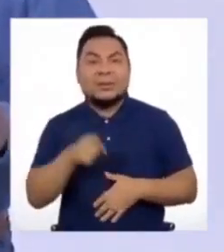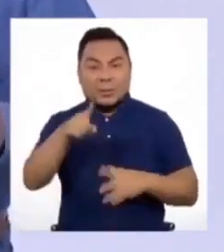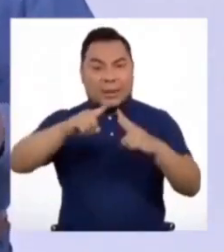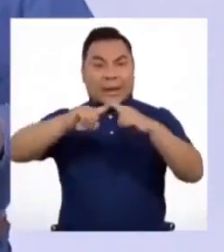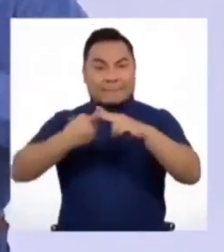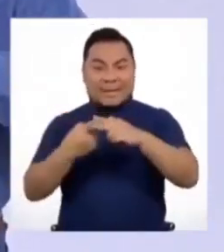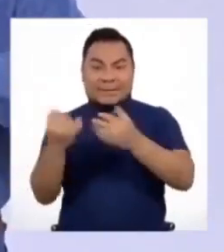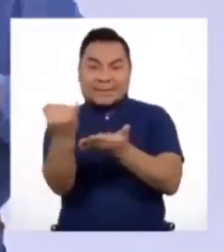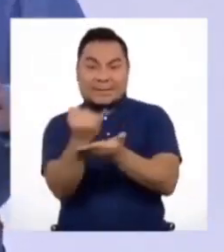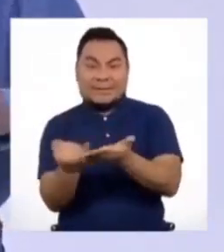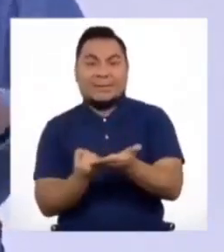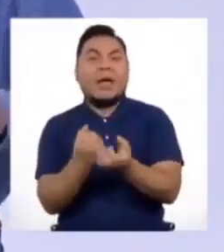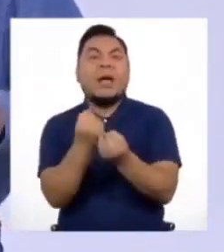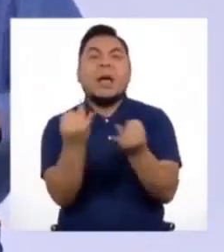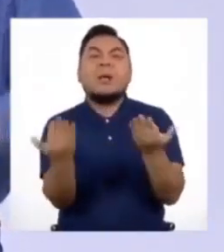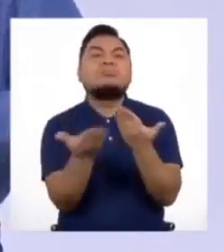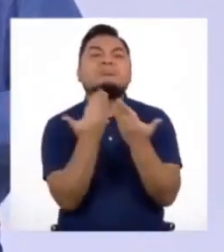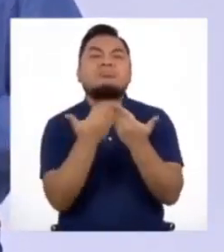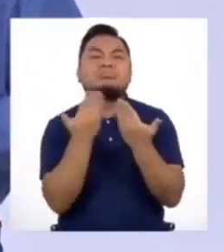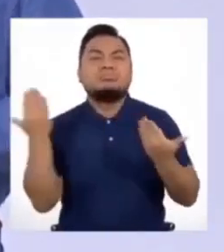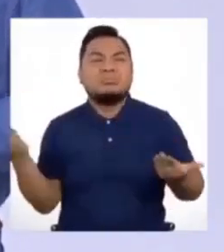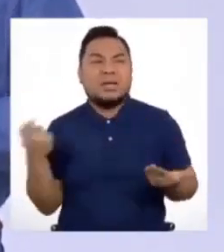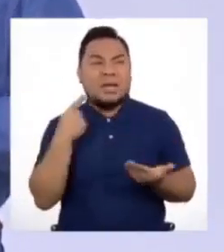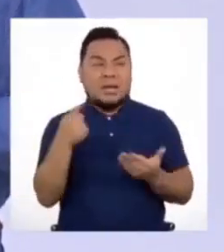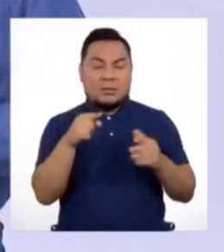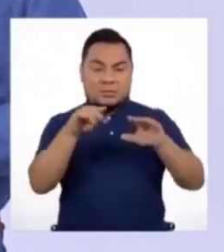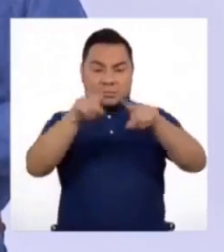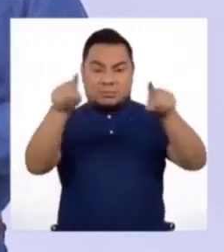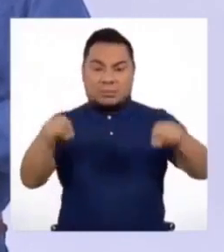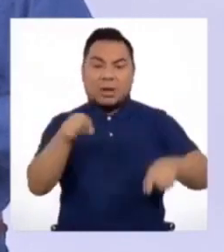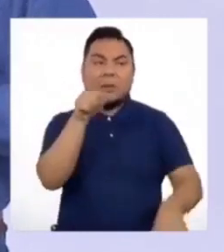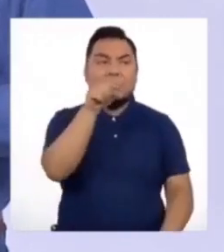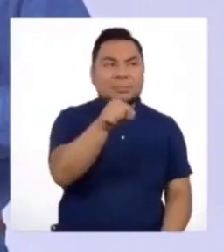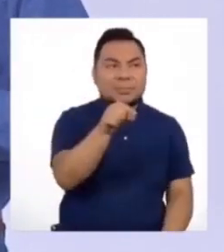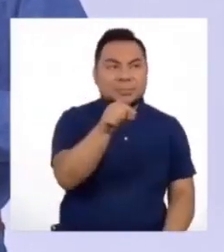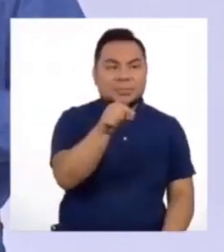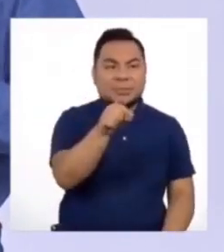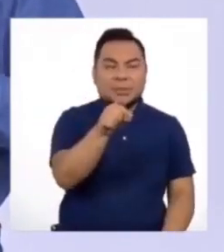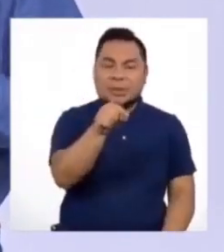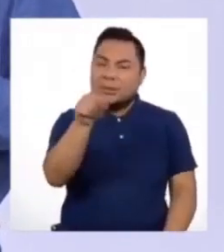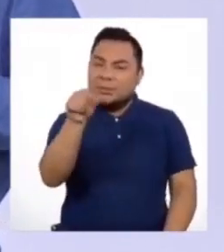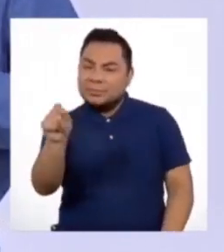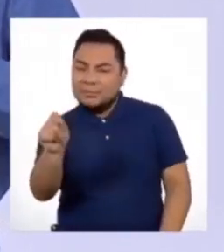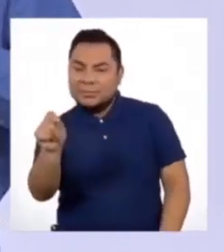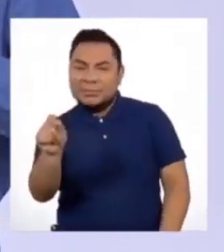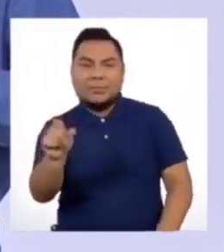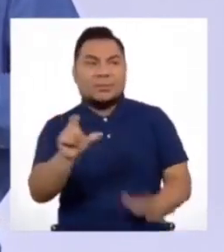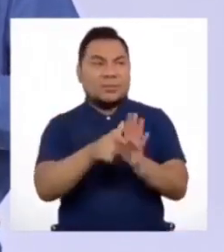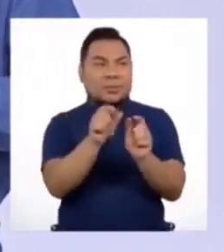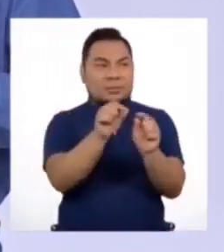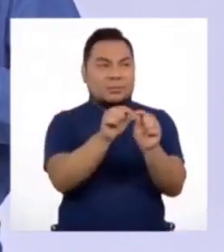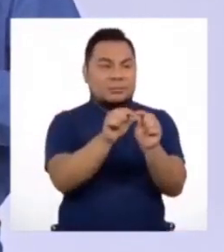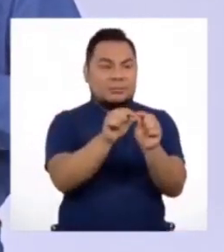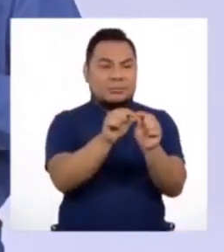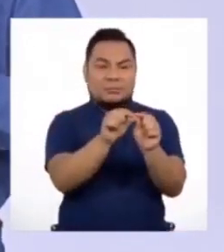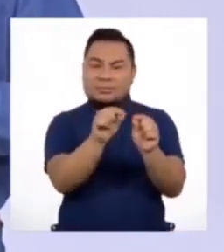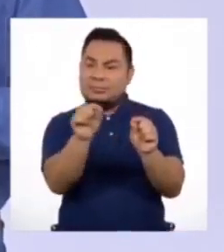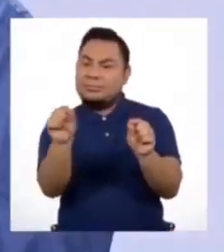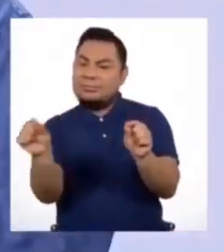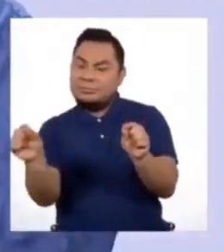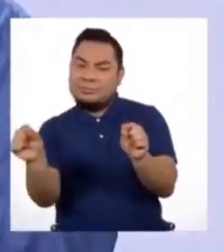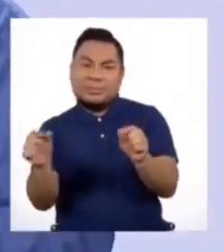Empieza dibujando algo tan sencillo como un punto y luego otro. Luego dibuja la unión de estos dos puntos con una